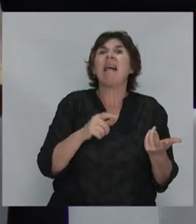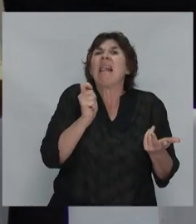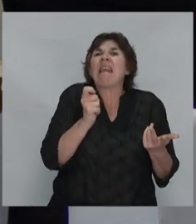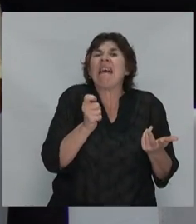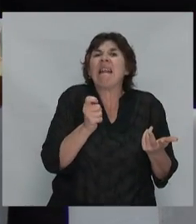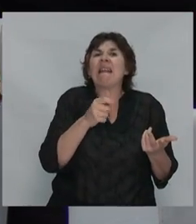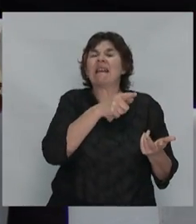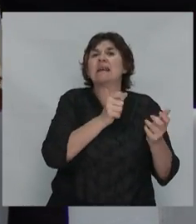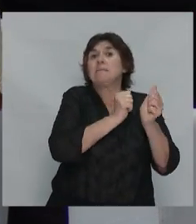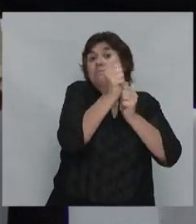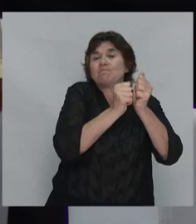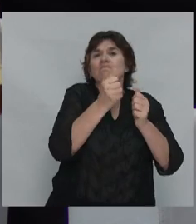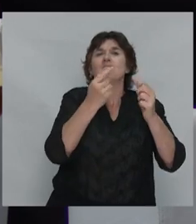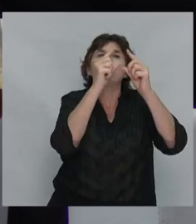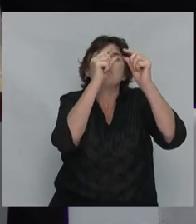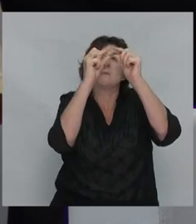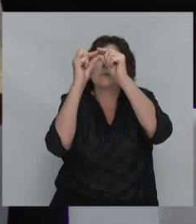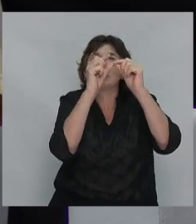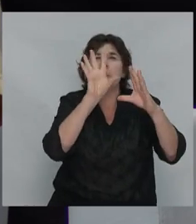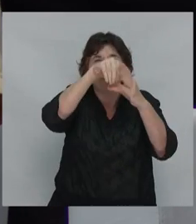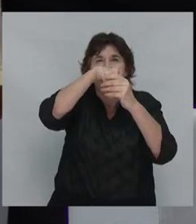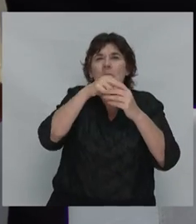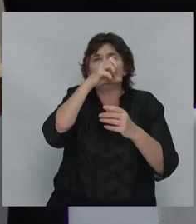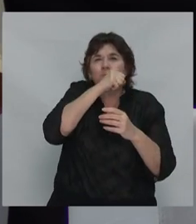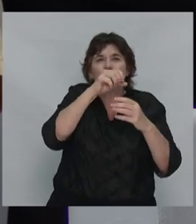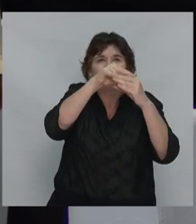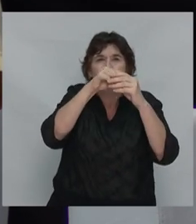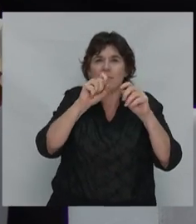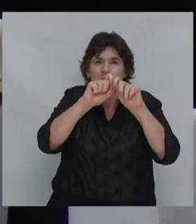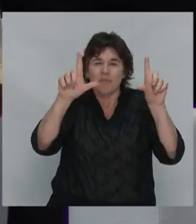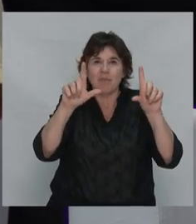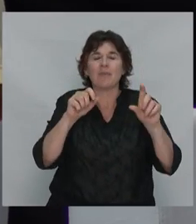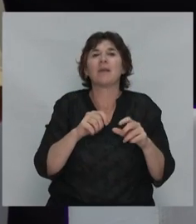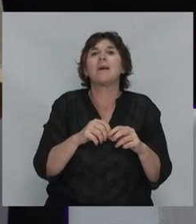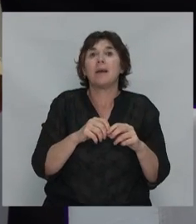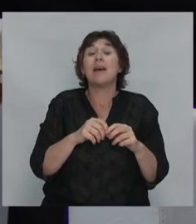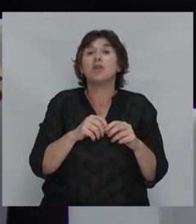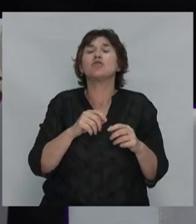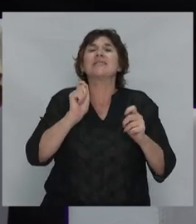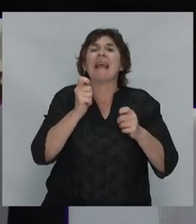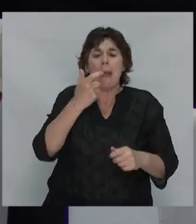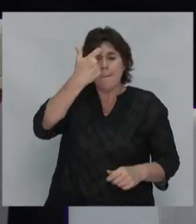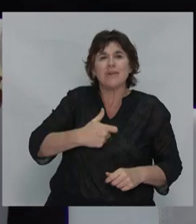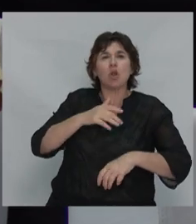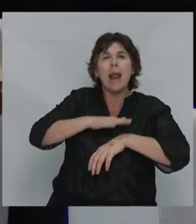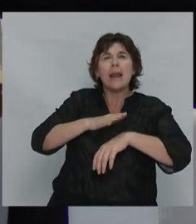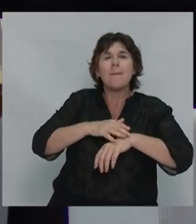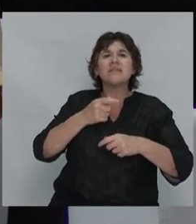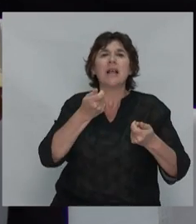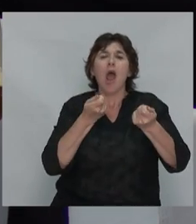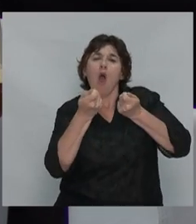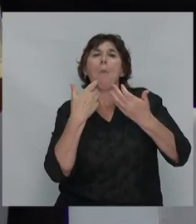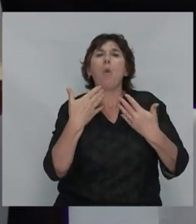de algoritmos y la gente de que son codificadores entonces codificadores son la democracia